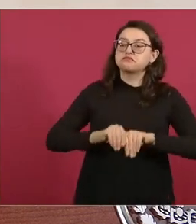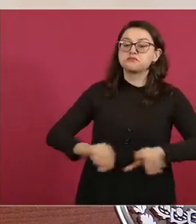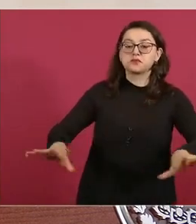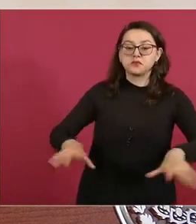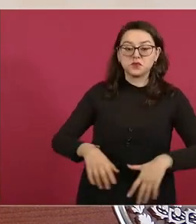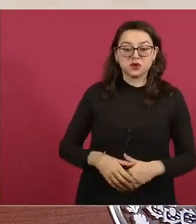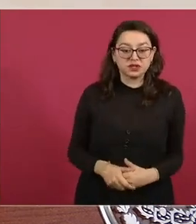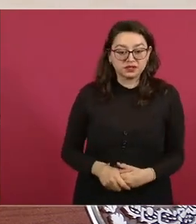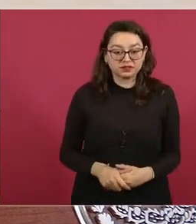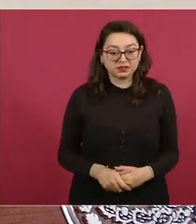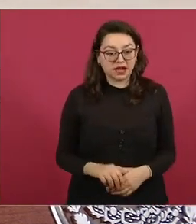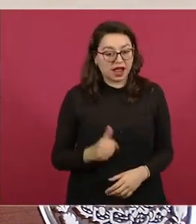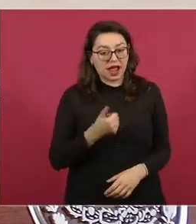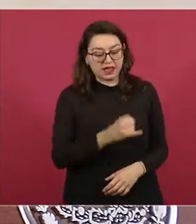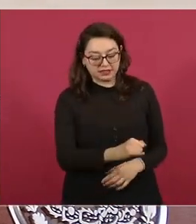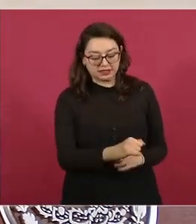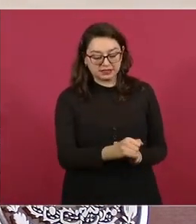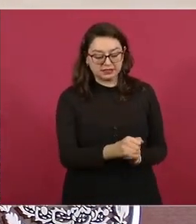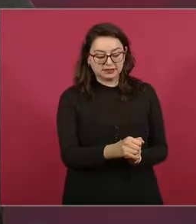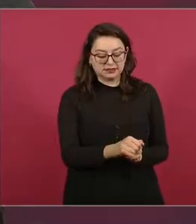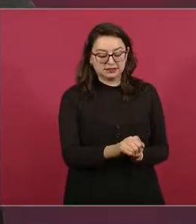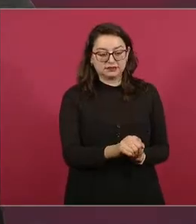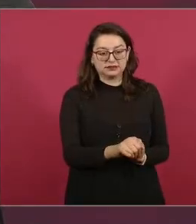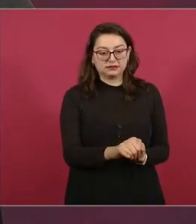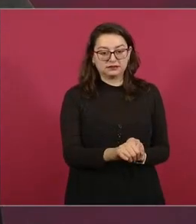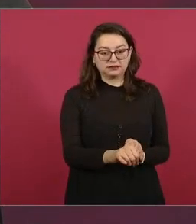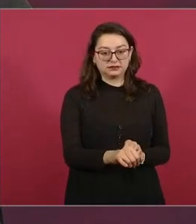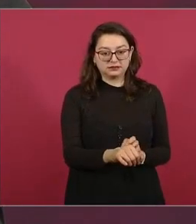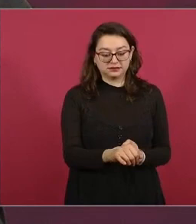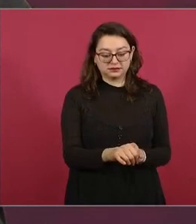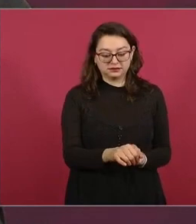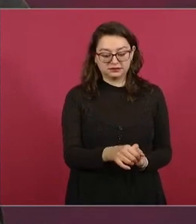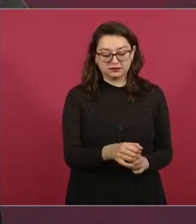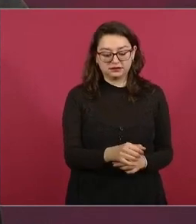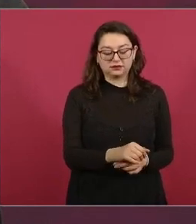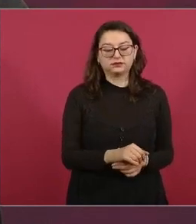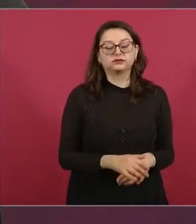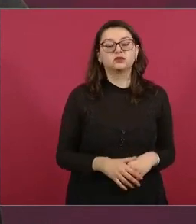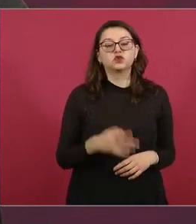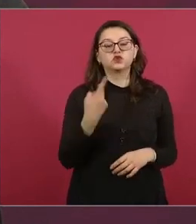A eso se dedicaba, las guacamayas y